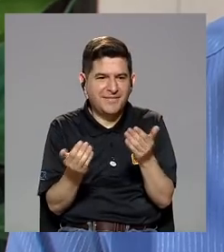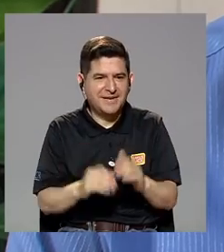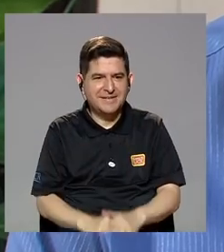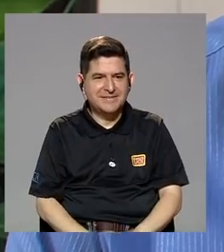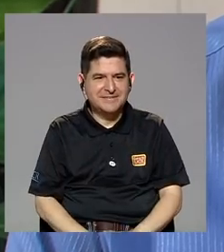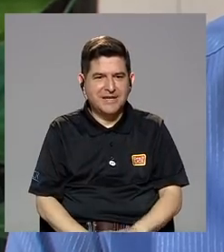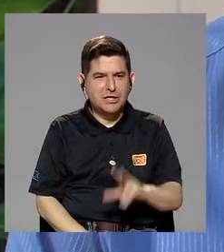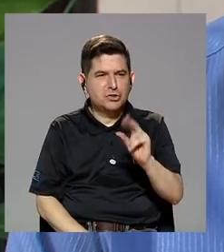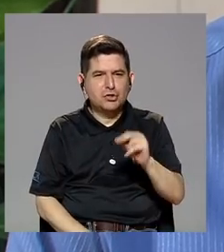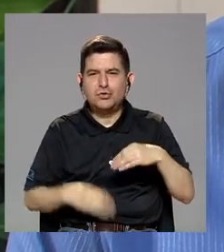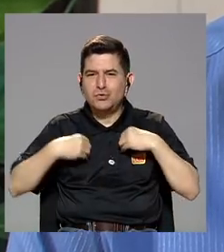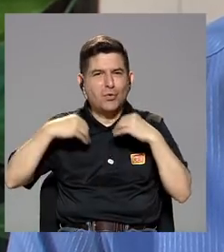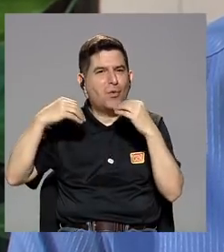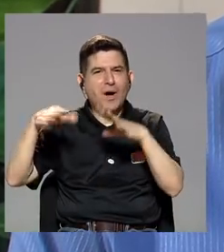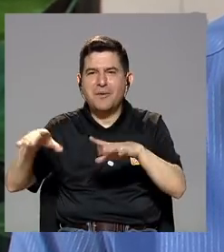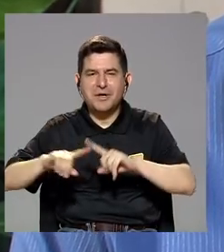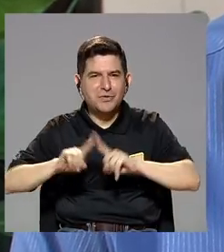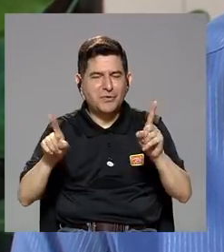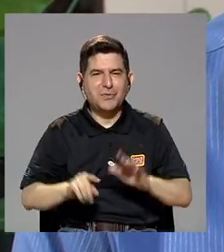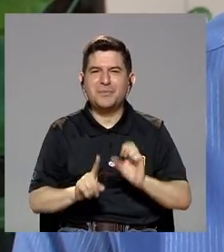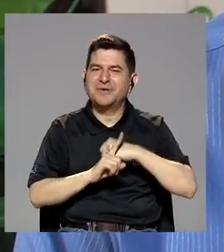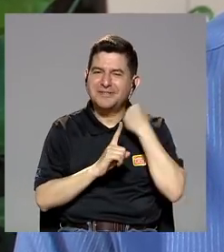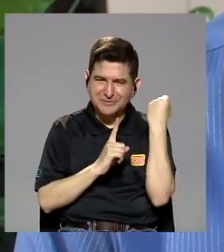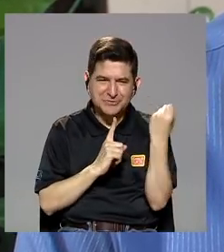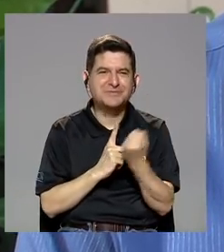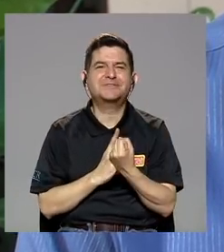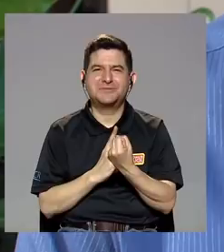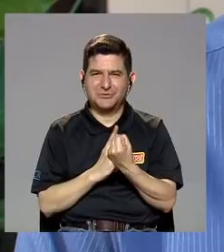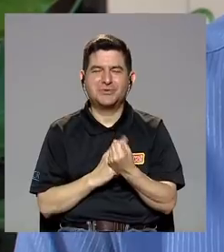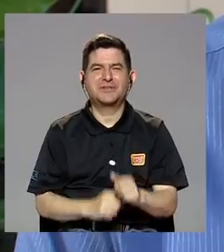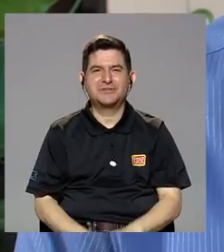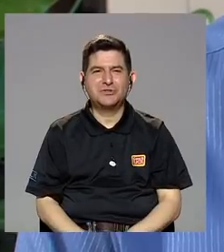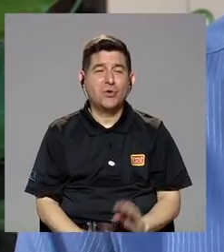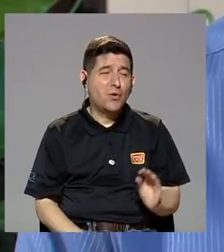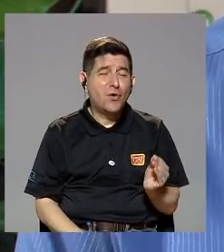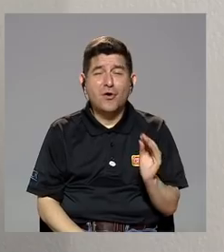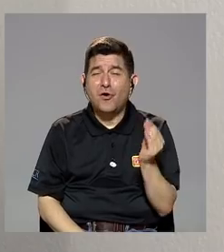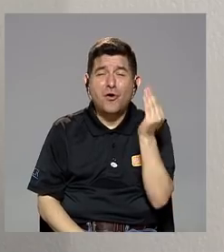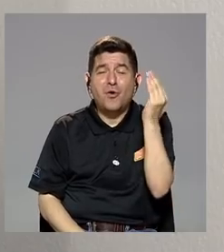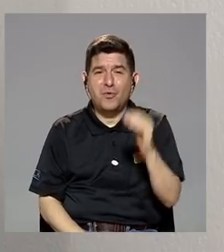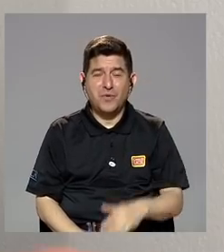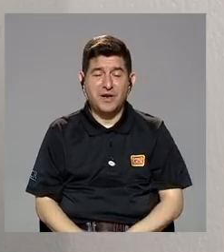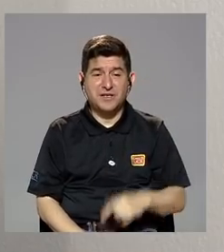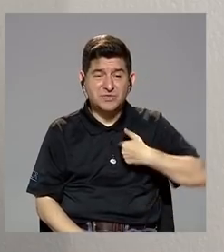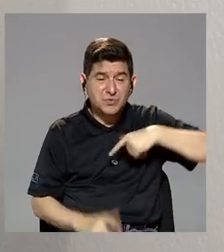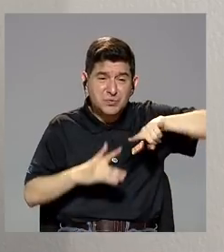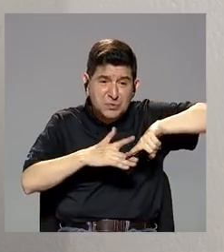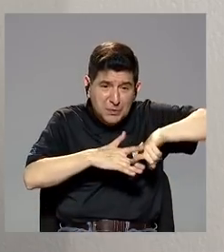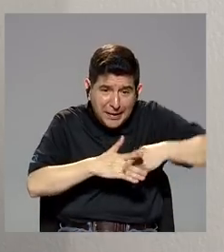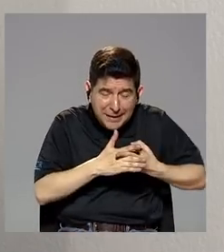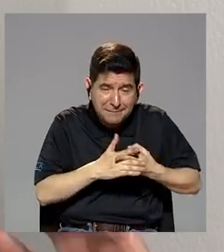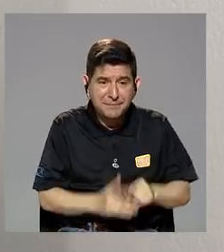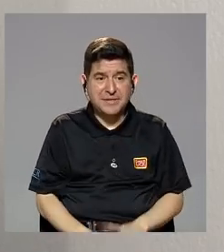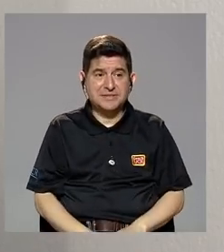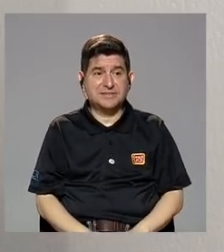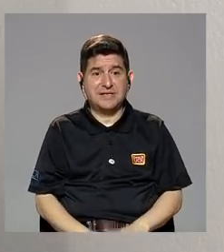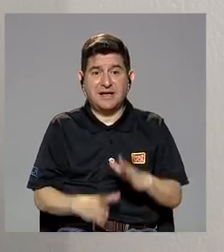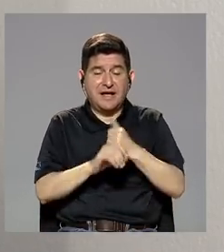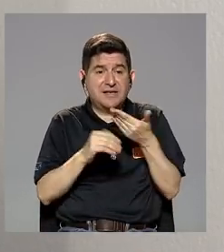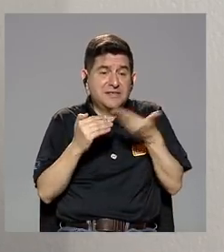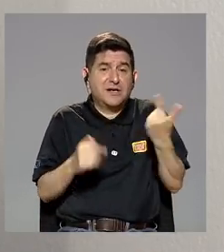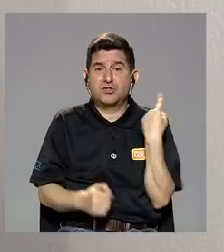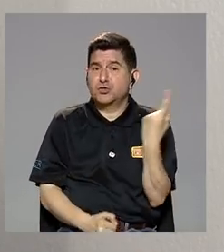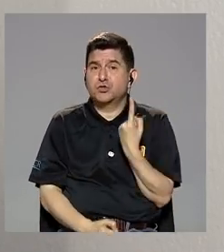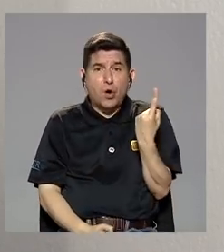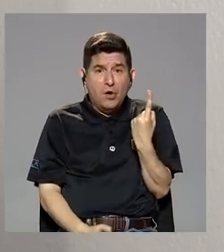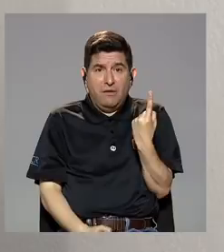y digamos abandono pero si esa cosa de siendo muy joven es tener que empezar a arreglárselas solos o